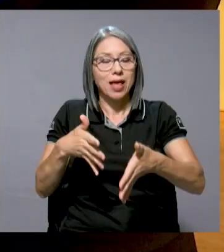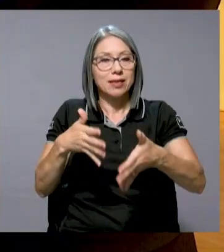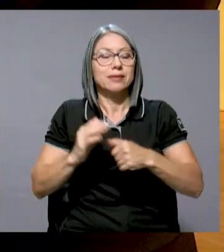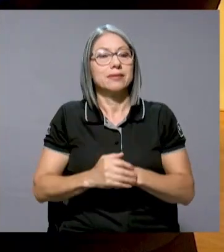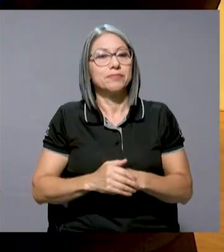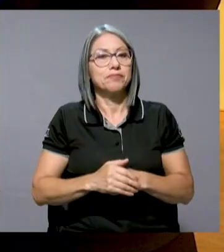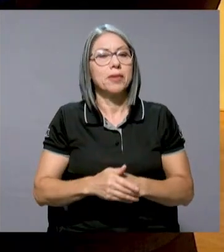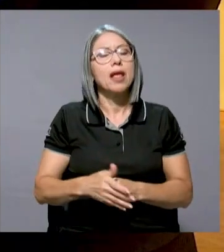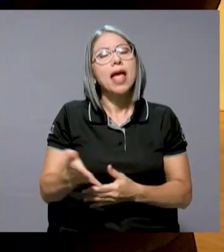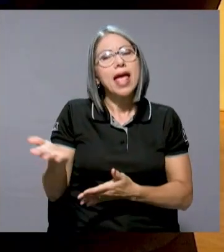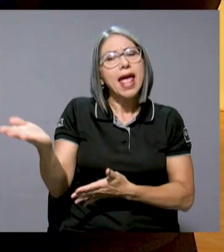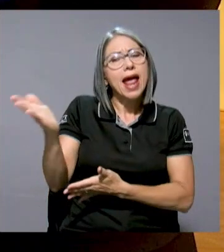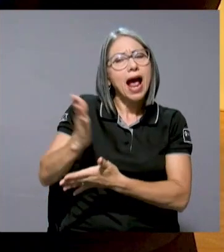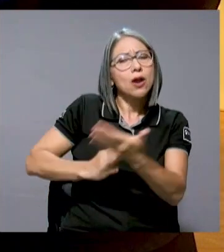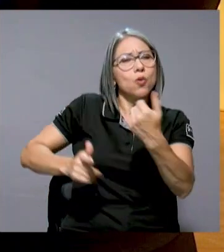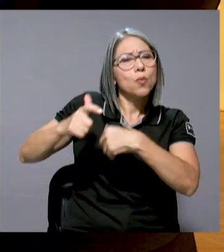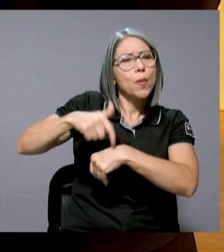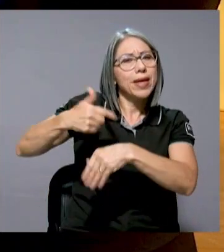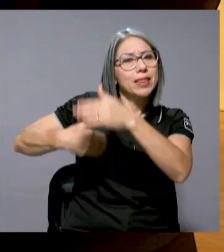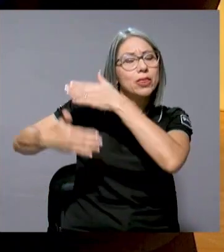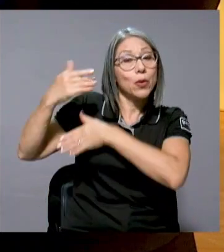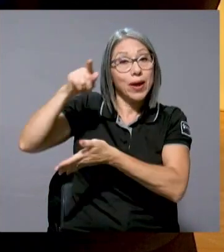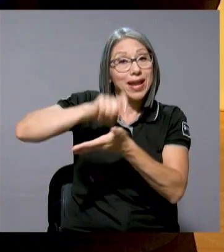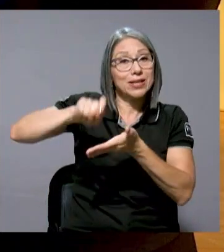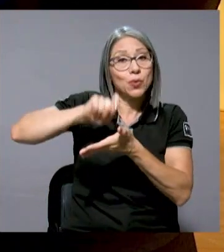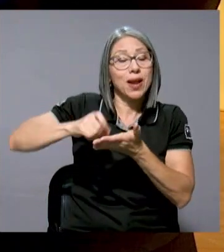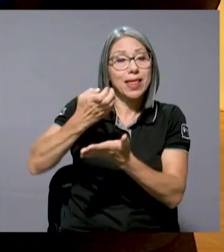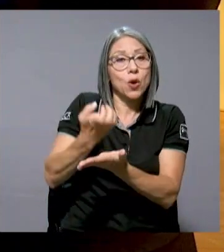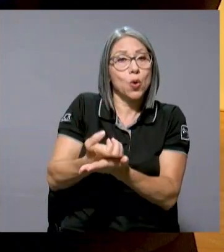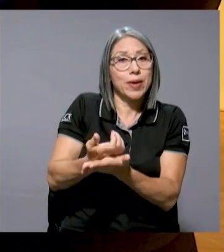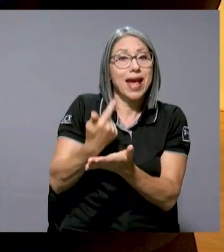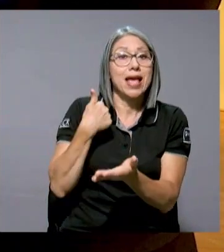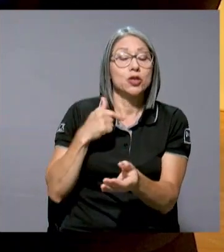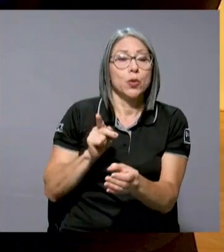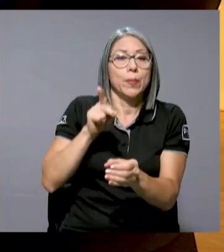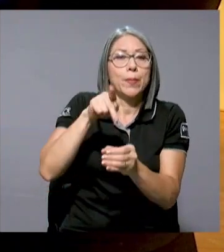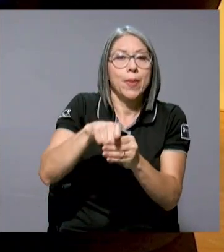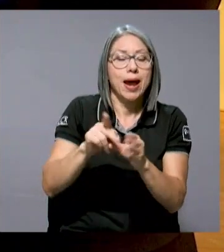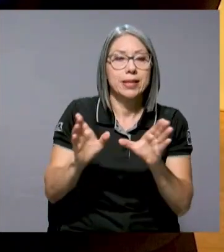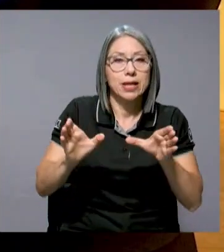en la Escuela de Economía yo era parte de una comisión que quería